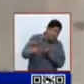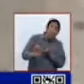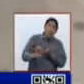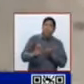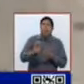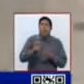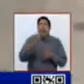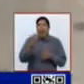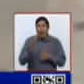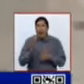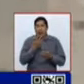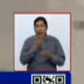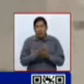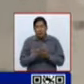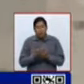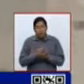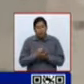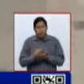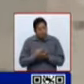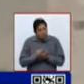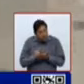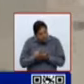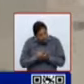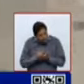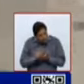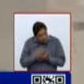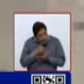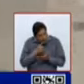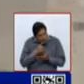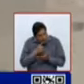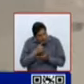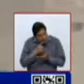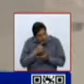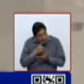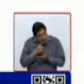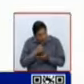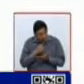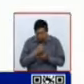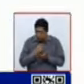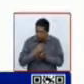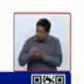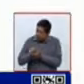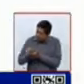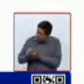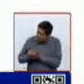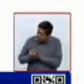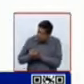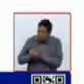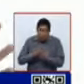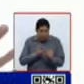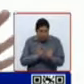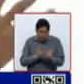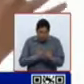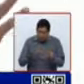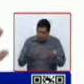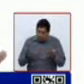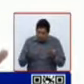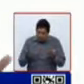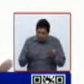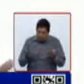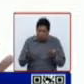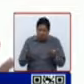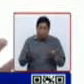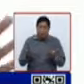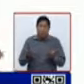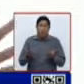encontrado indicios de que la directora, por entrevistas psicológicas que se le han realizado a otros menores estudiantes de la unidad educativa, esta